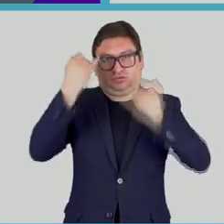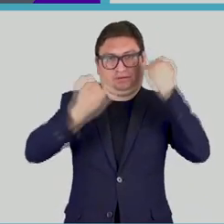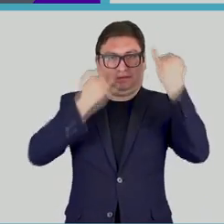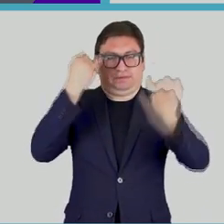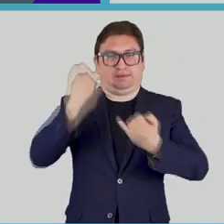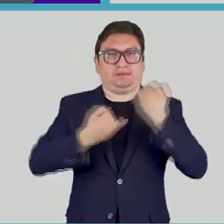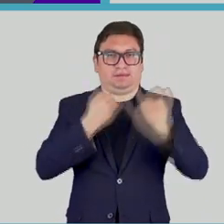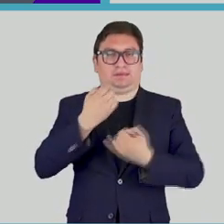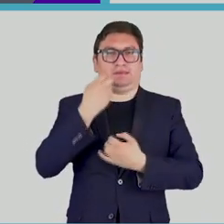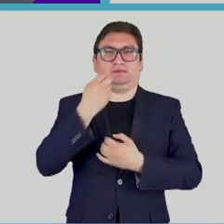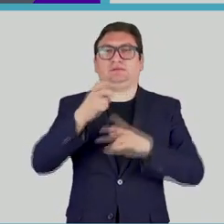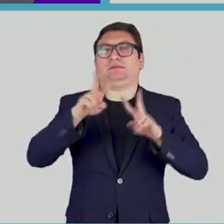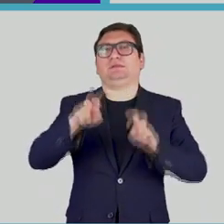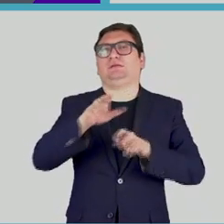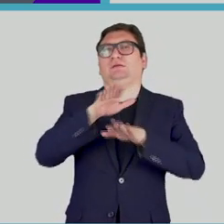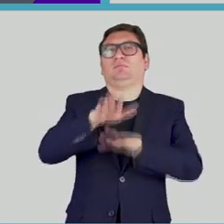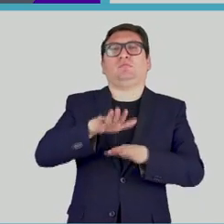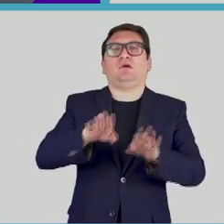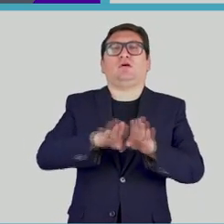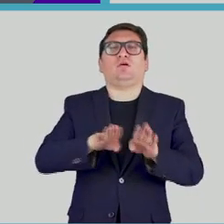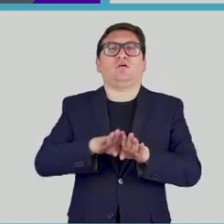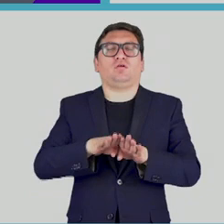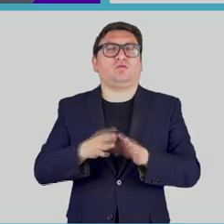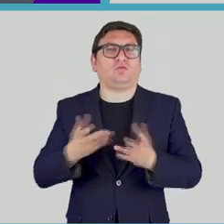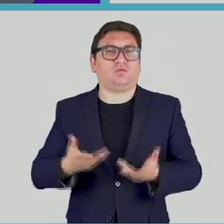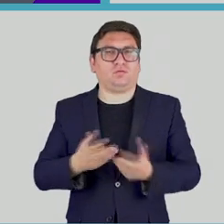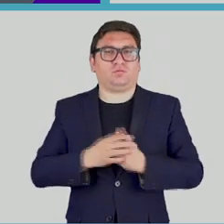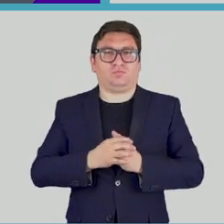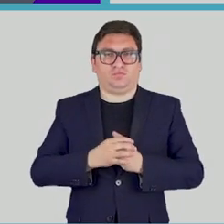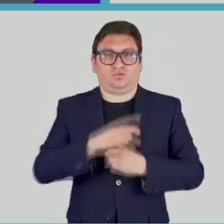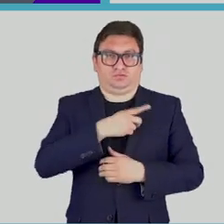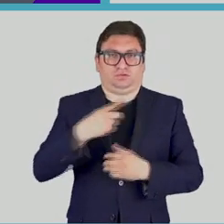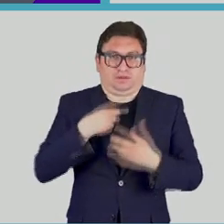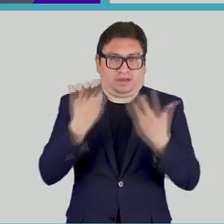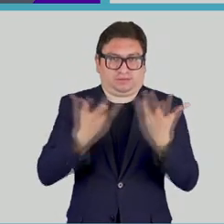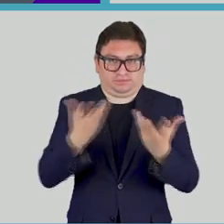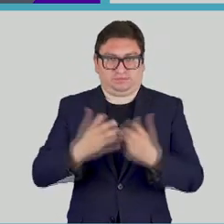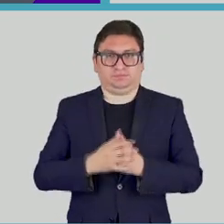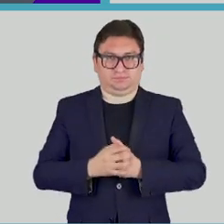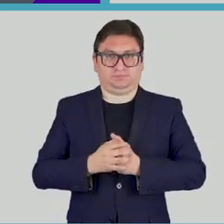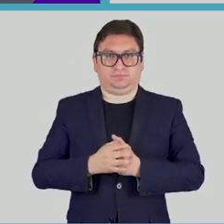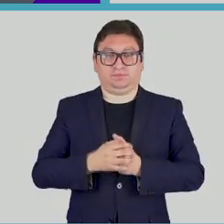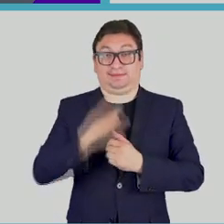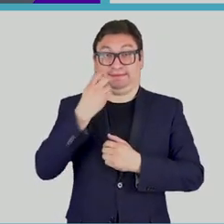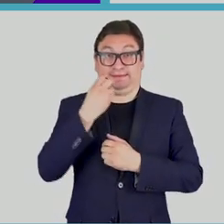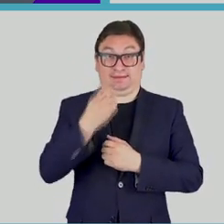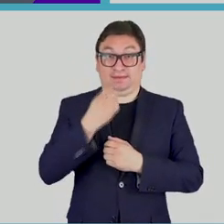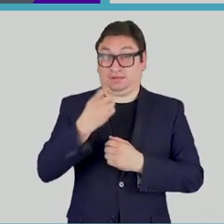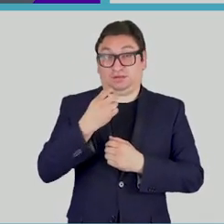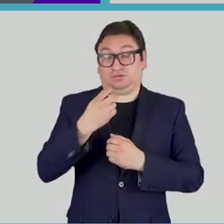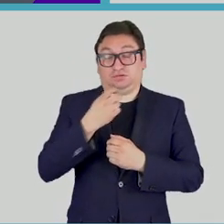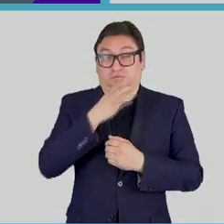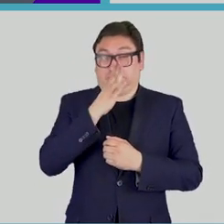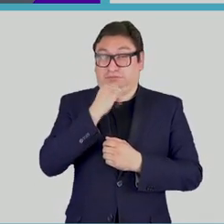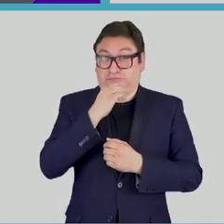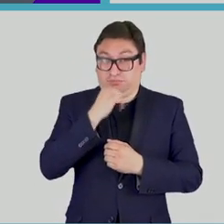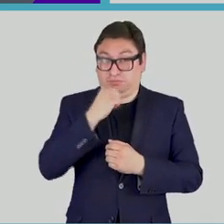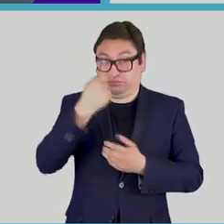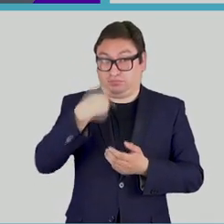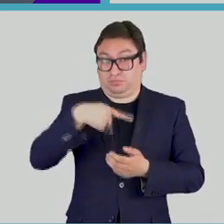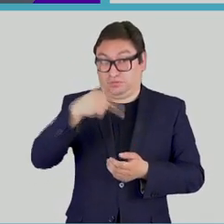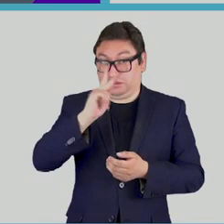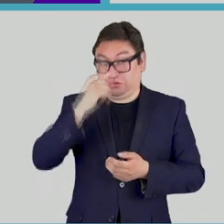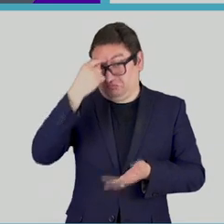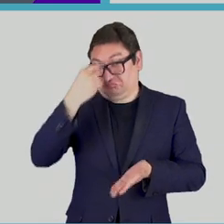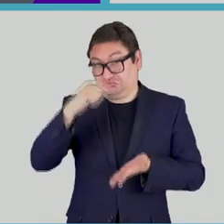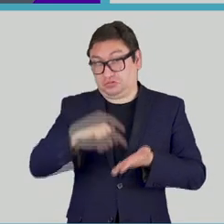ideológicas sobre sobre lo que se debería hacer es lo que no ha permitido pero